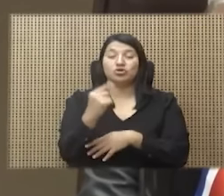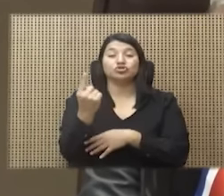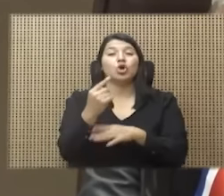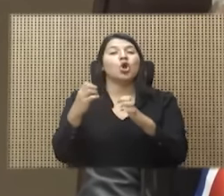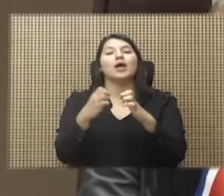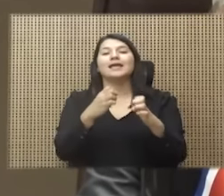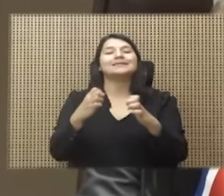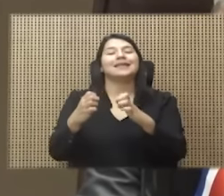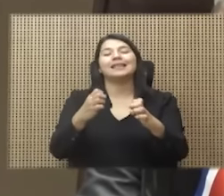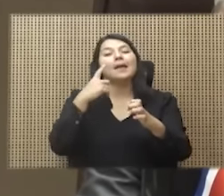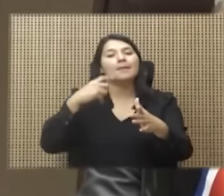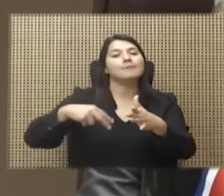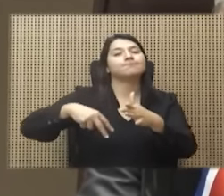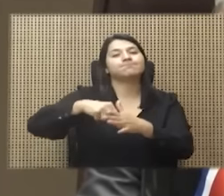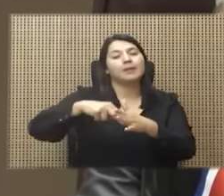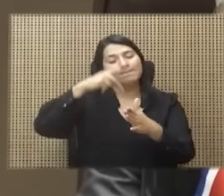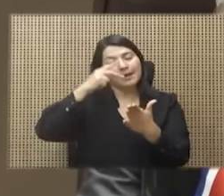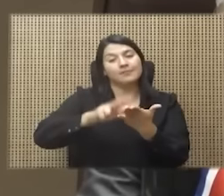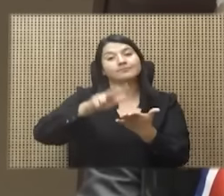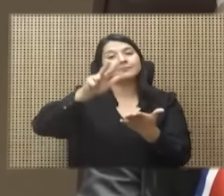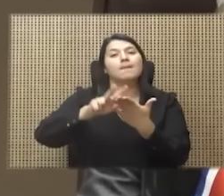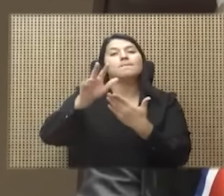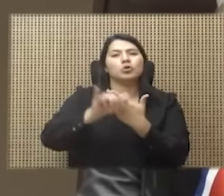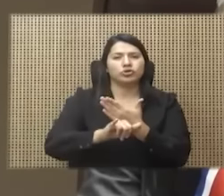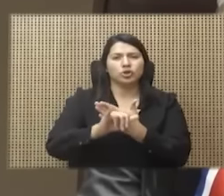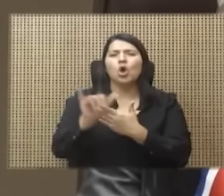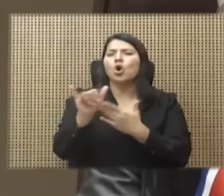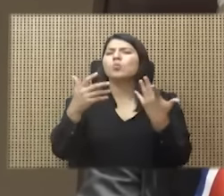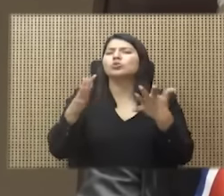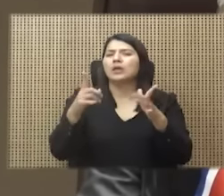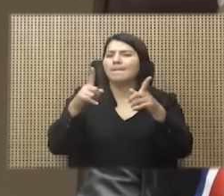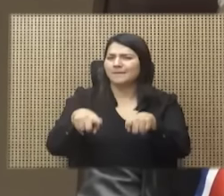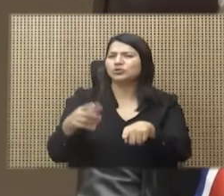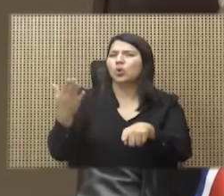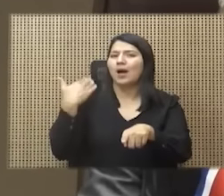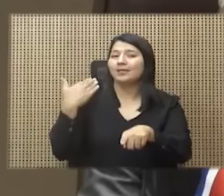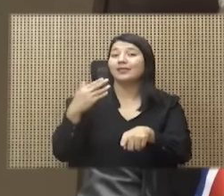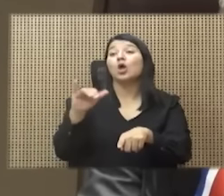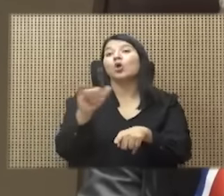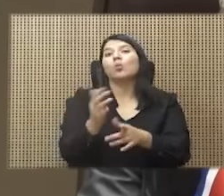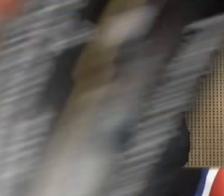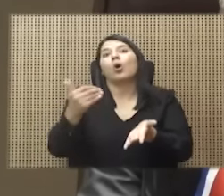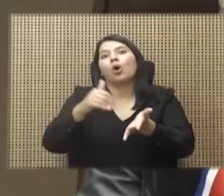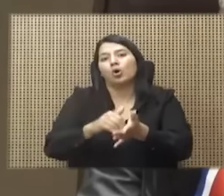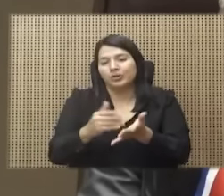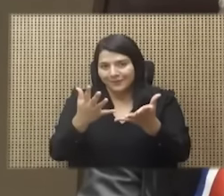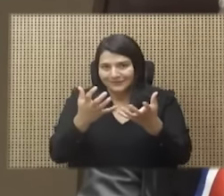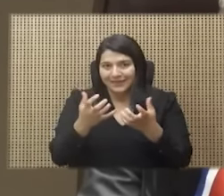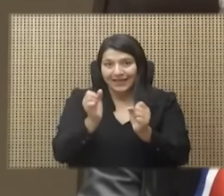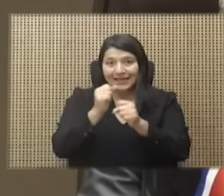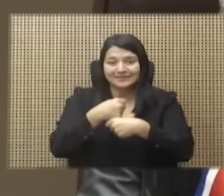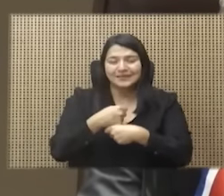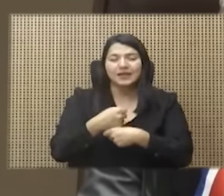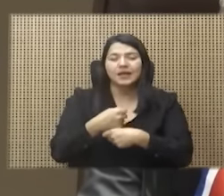plenario legislativo, como ya lo habíamos tenido una vez, como vamos a volverlo a tener en algún momento de nuestra historia, porque esto lo hacemos por las personas